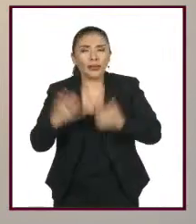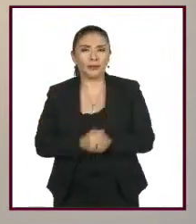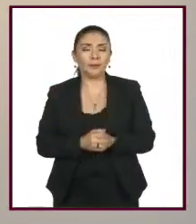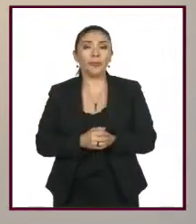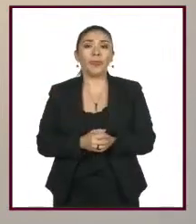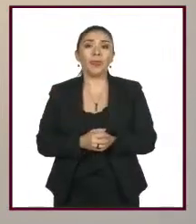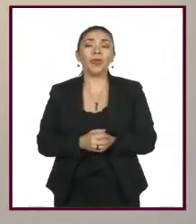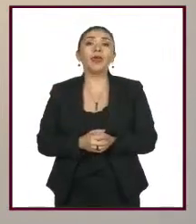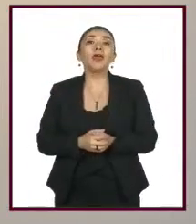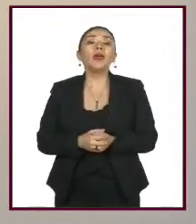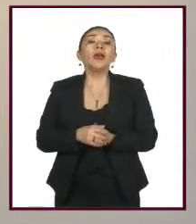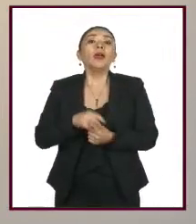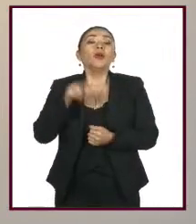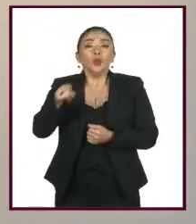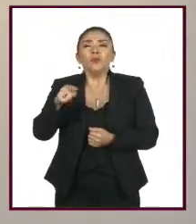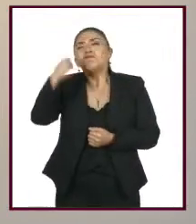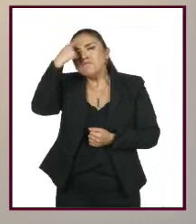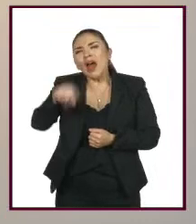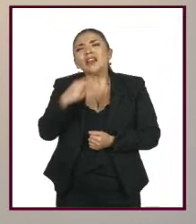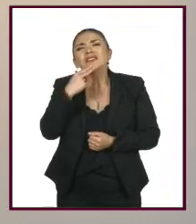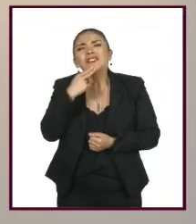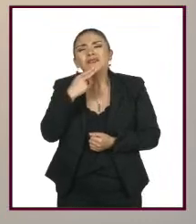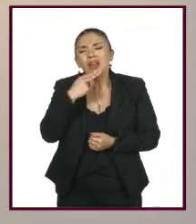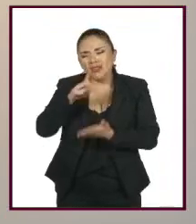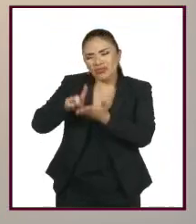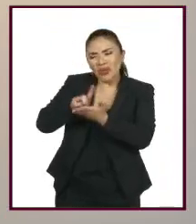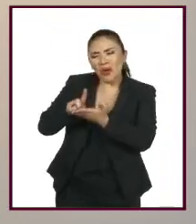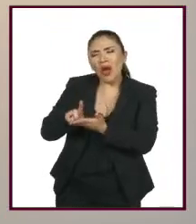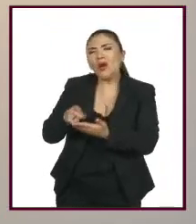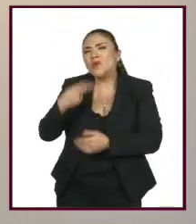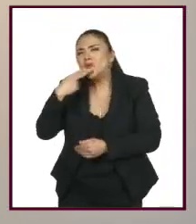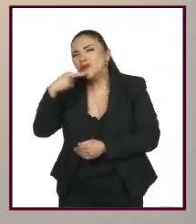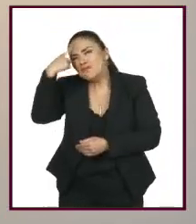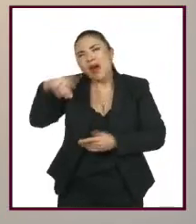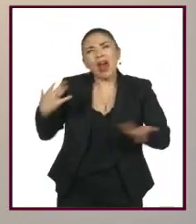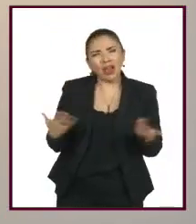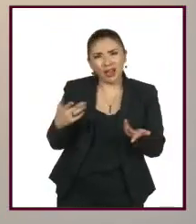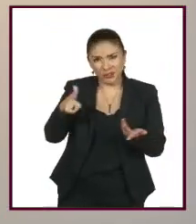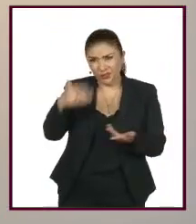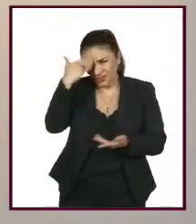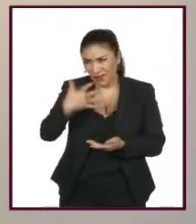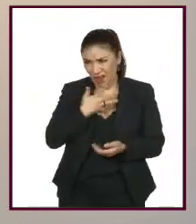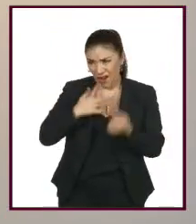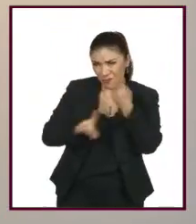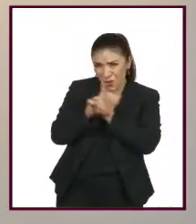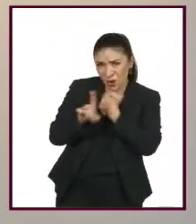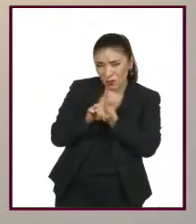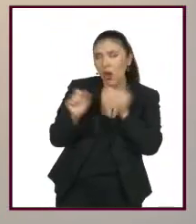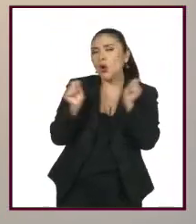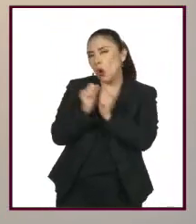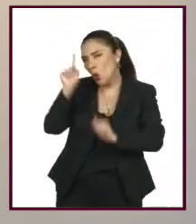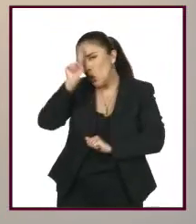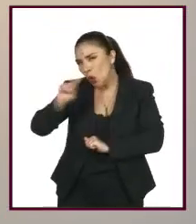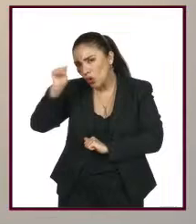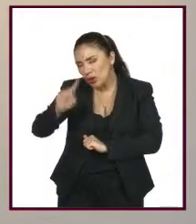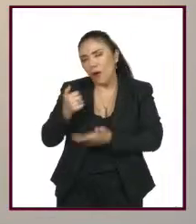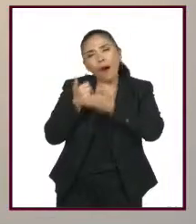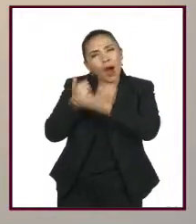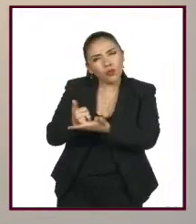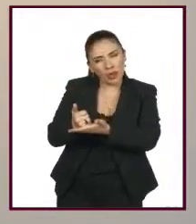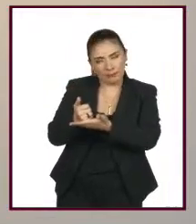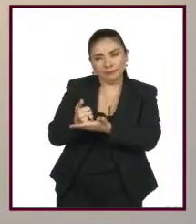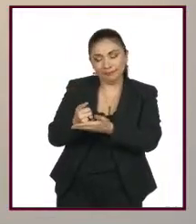también sobre el consumir esta sustancia, si alguien más lo sabe, si está en riesgo, siempre aconsejar, ¿no? También es